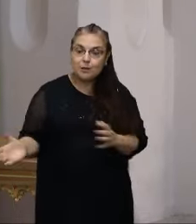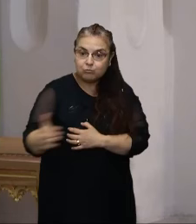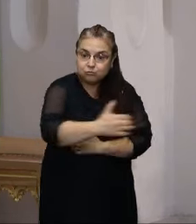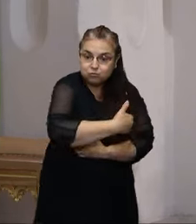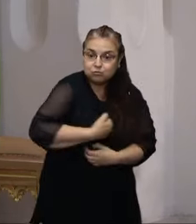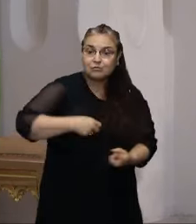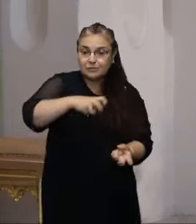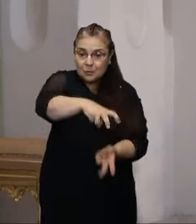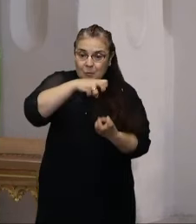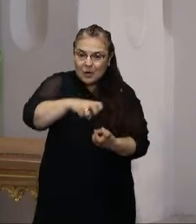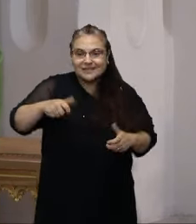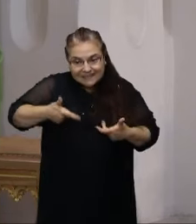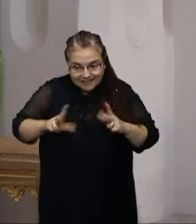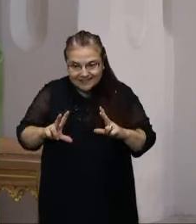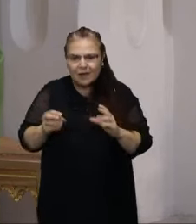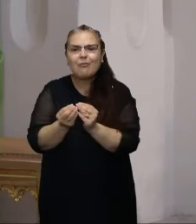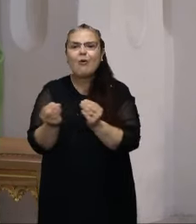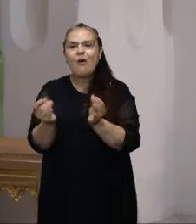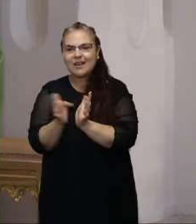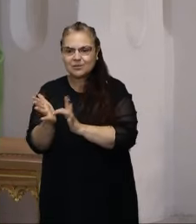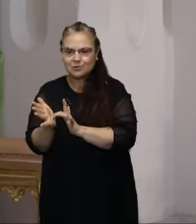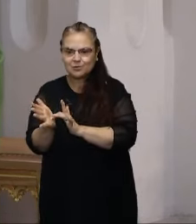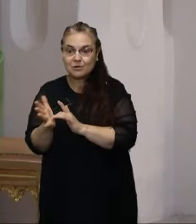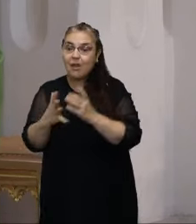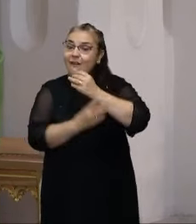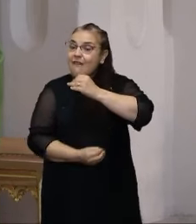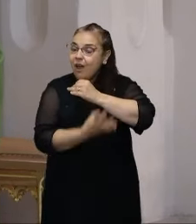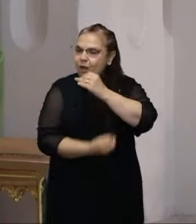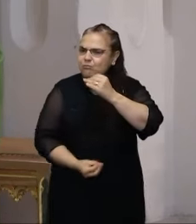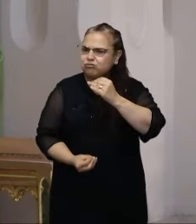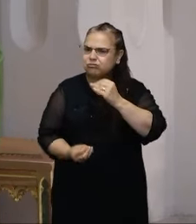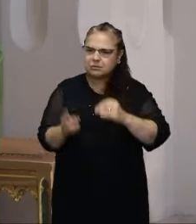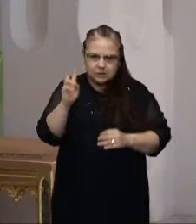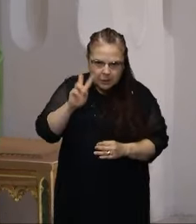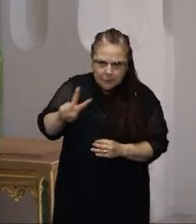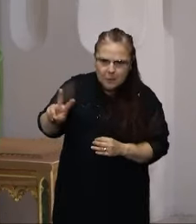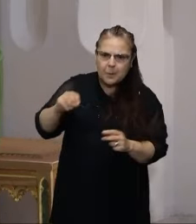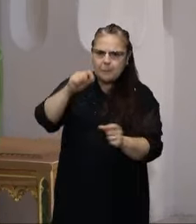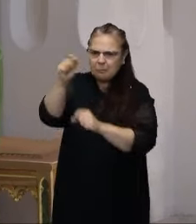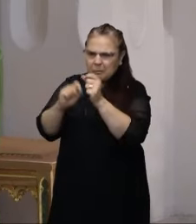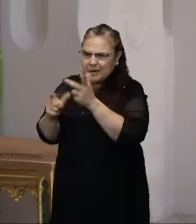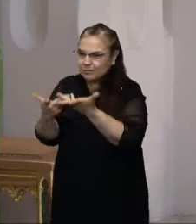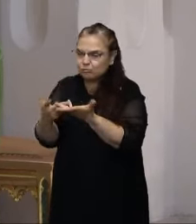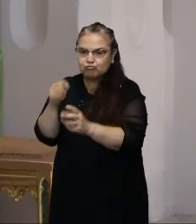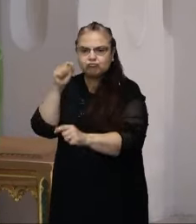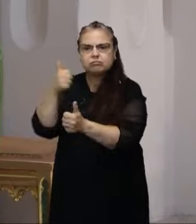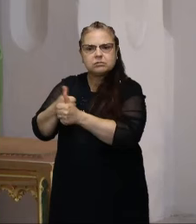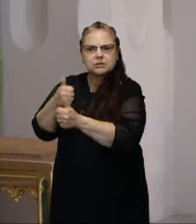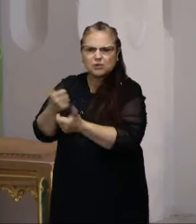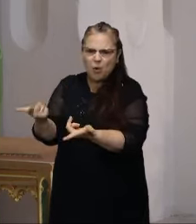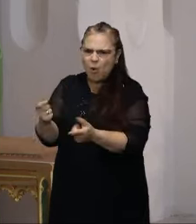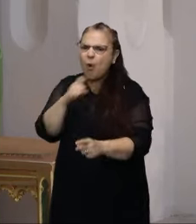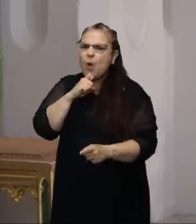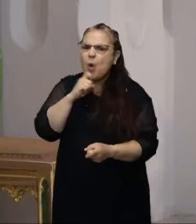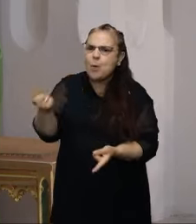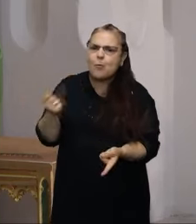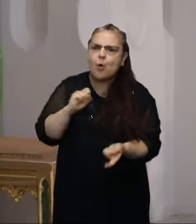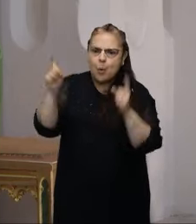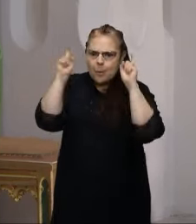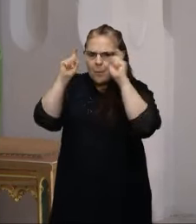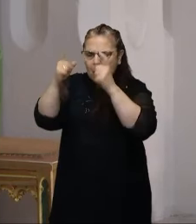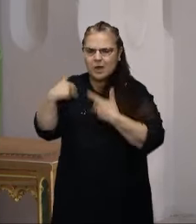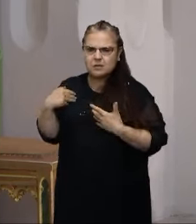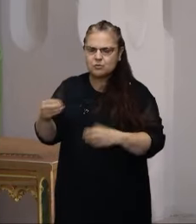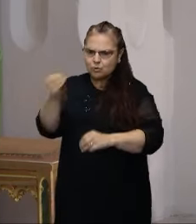discípulos. Los fariseos, al verlo, preguntaron a los discípulos: «¿Cómo es que vuestro maestro come